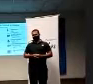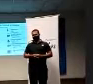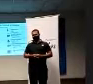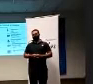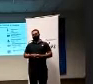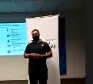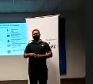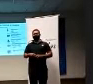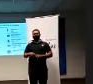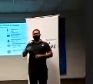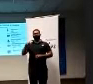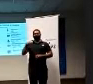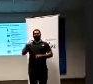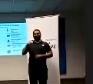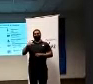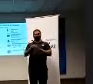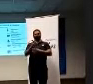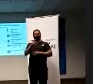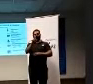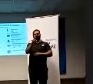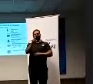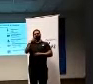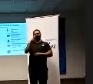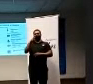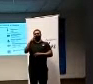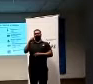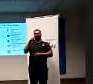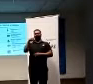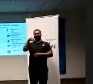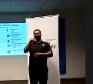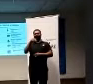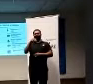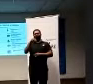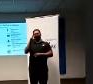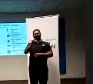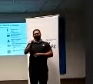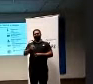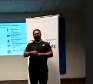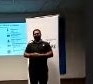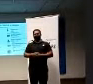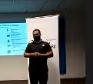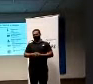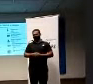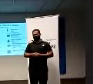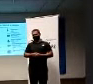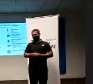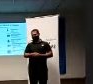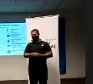marzo. También se tuvo 54.972 casos, que el